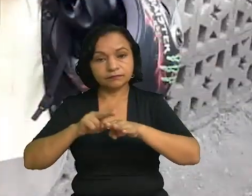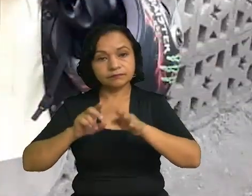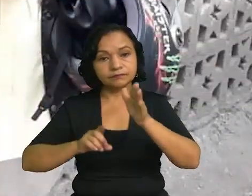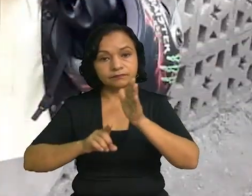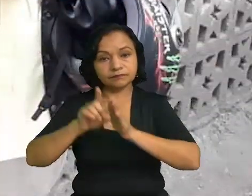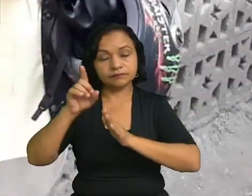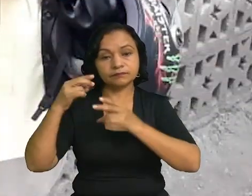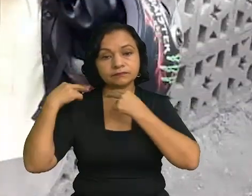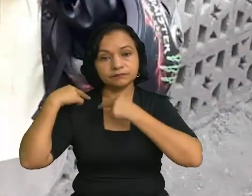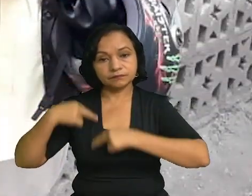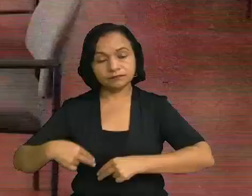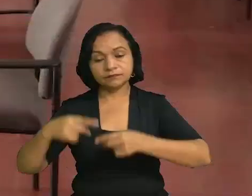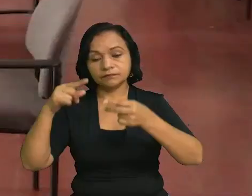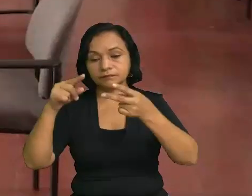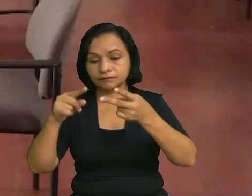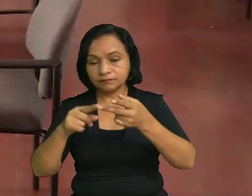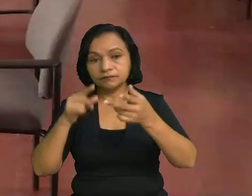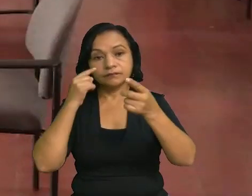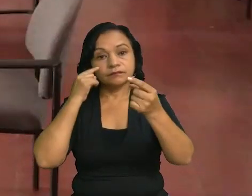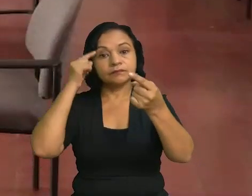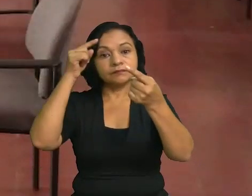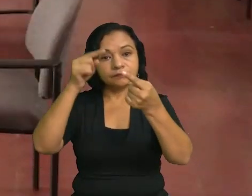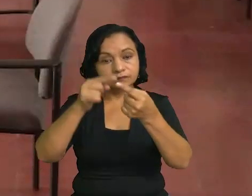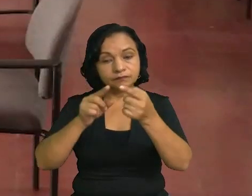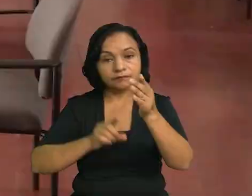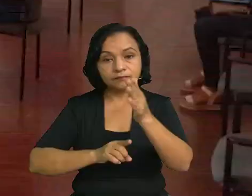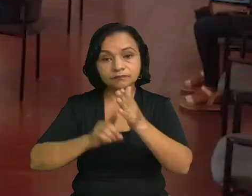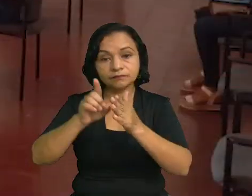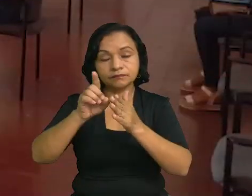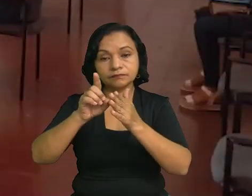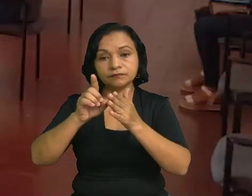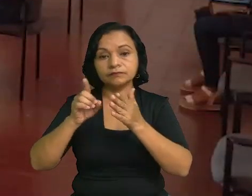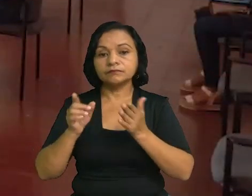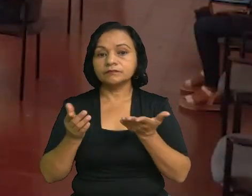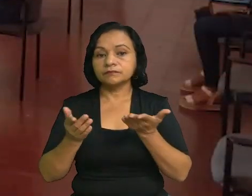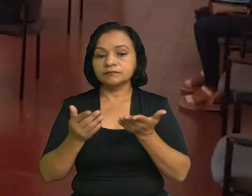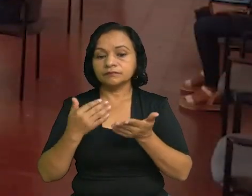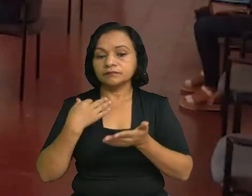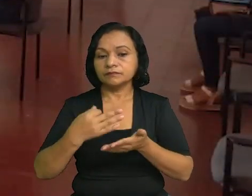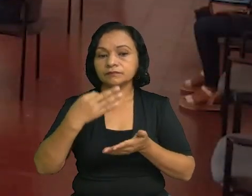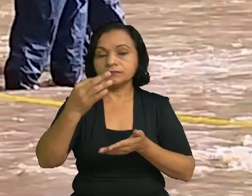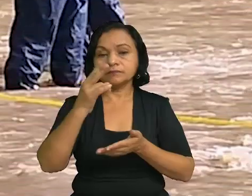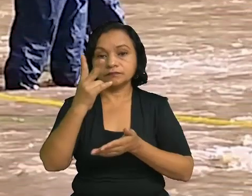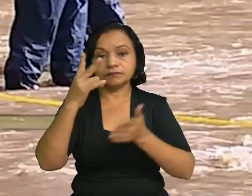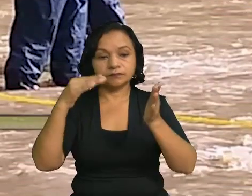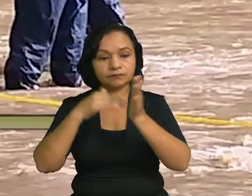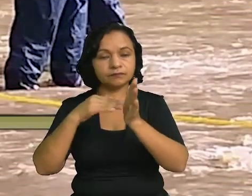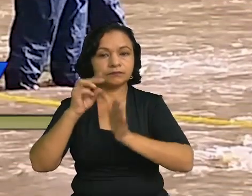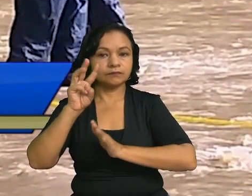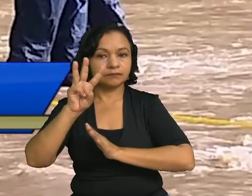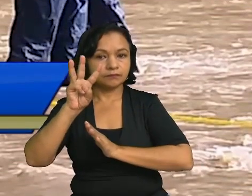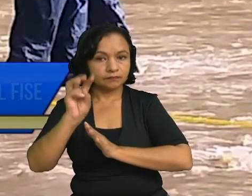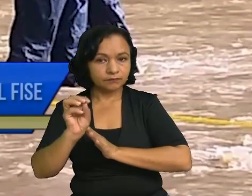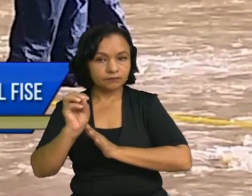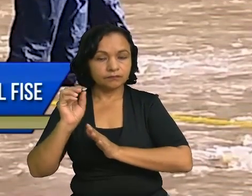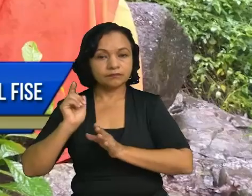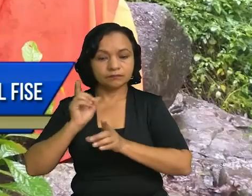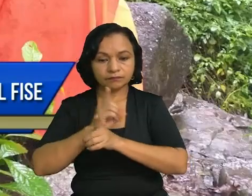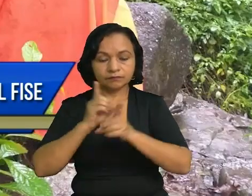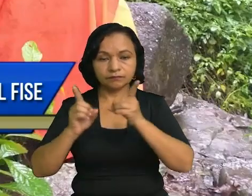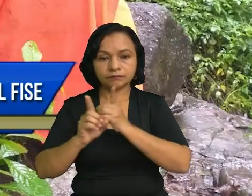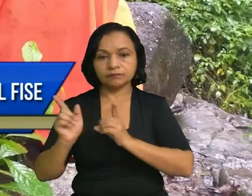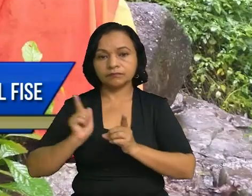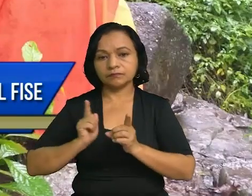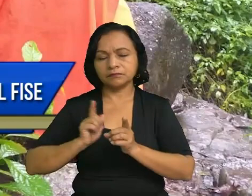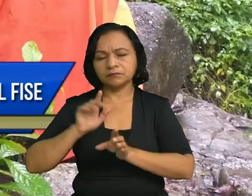objetivos de desarrollo sostenible y para hacia el 2030 es decir en los próximos 10 años nos podemos detener la brecha